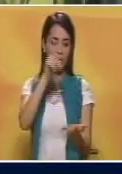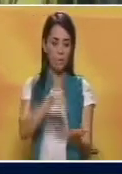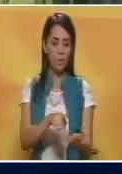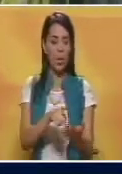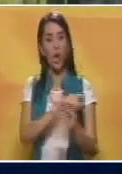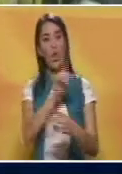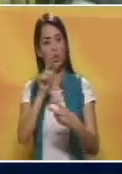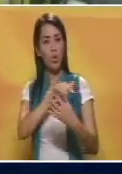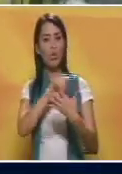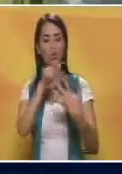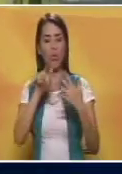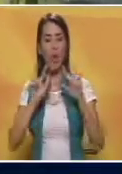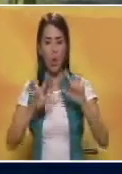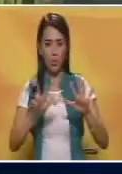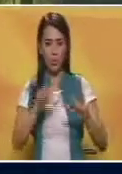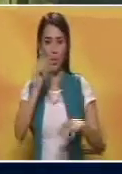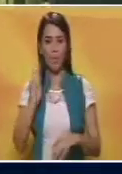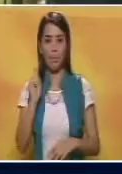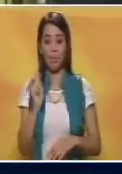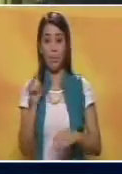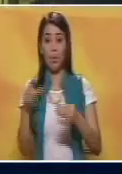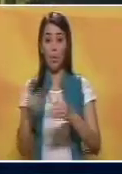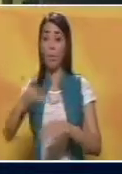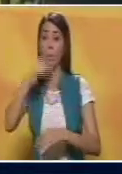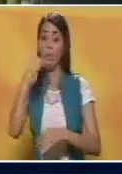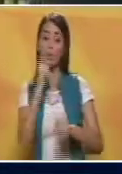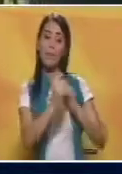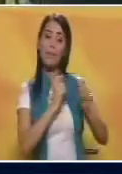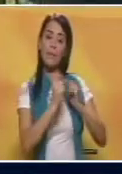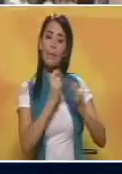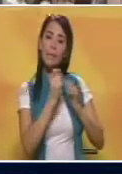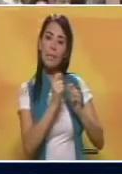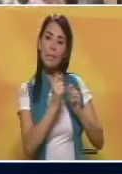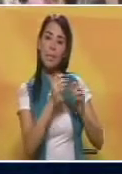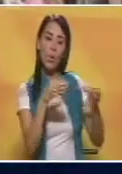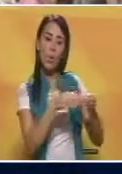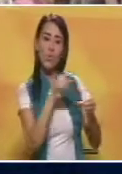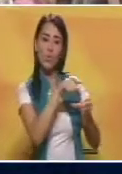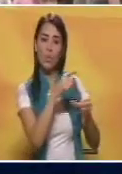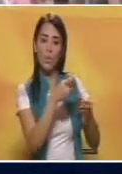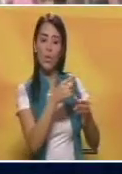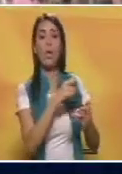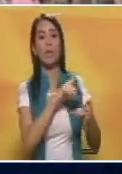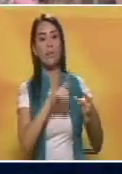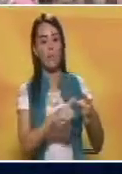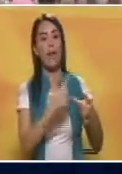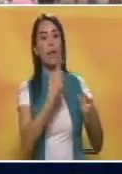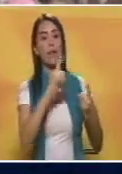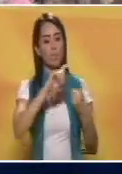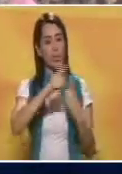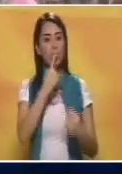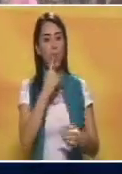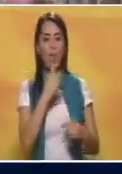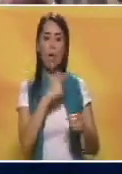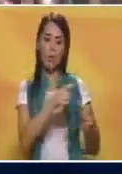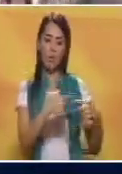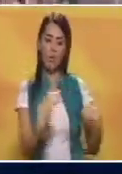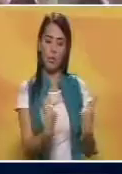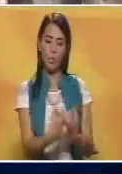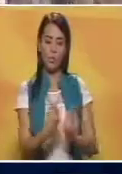eurodiputados de distintos grupos políticos para entrevistarse con representantes de acnur y la cruz roja además de varias autoridades locales